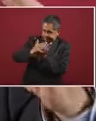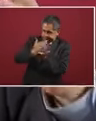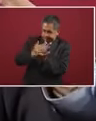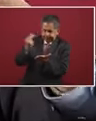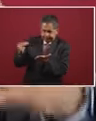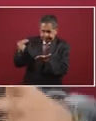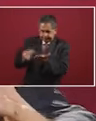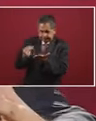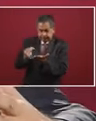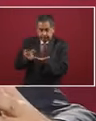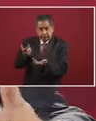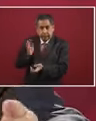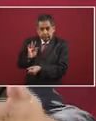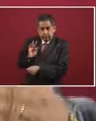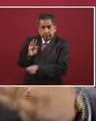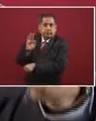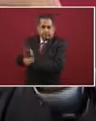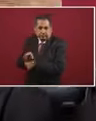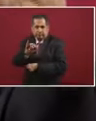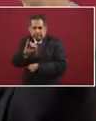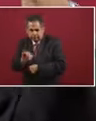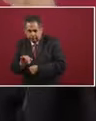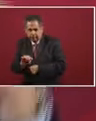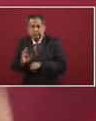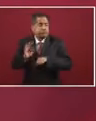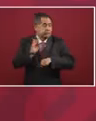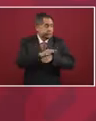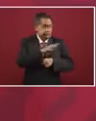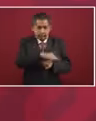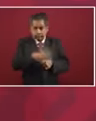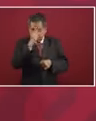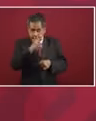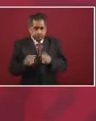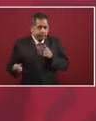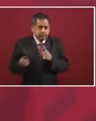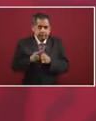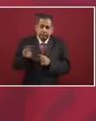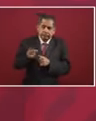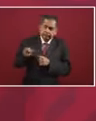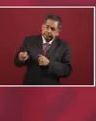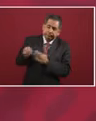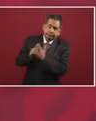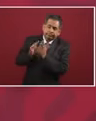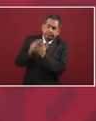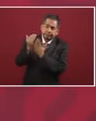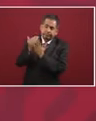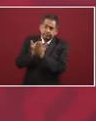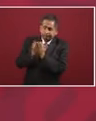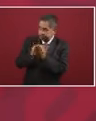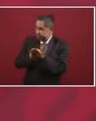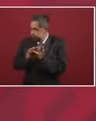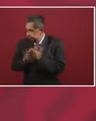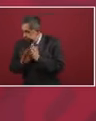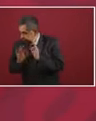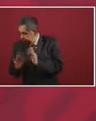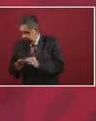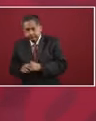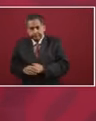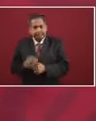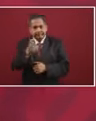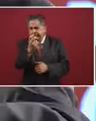poder proteger a esas personas, pero también proteger a los ciudadanos mexicanos, es que se registren. Y esa sola